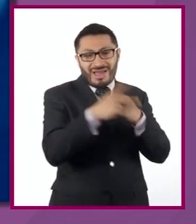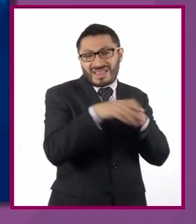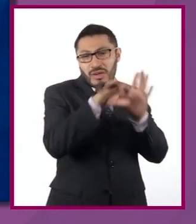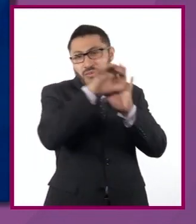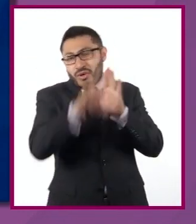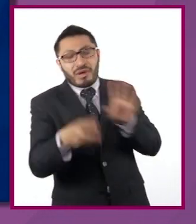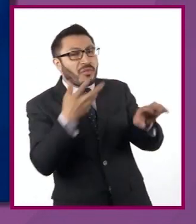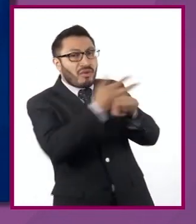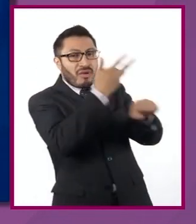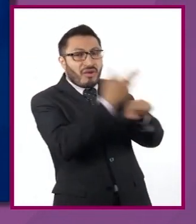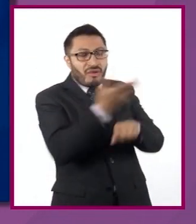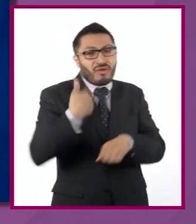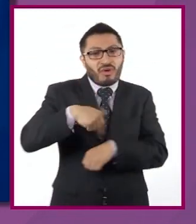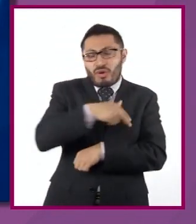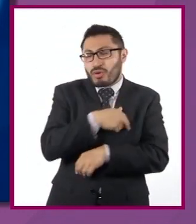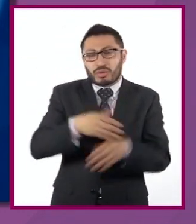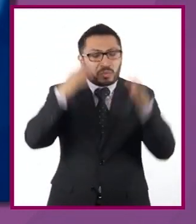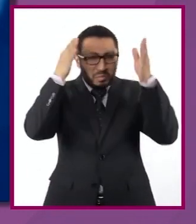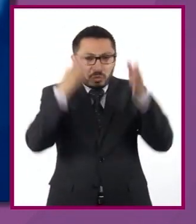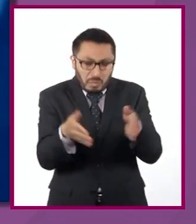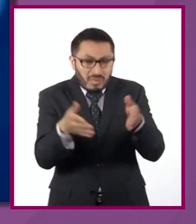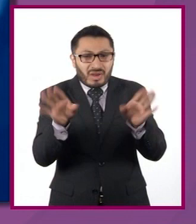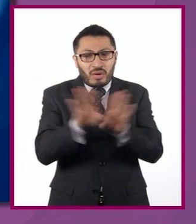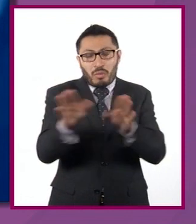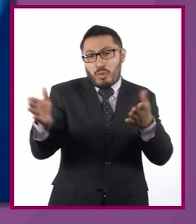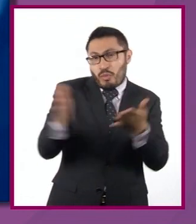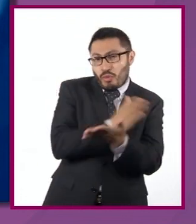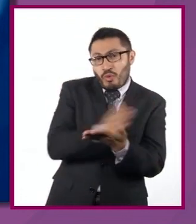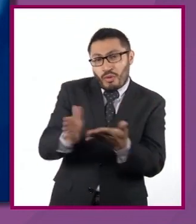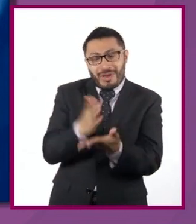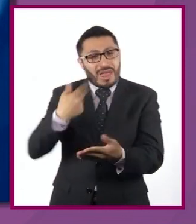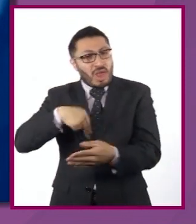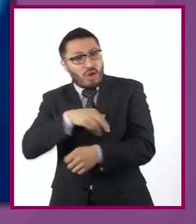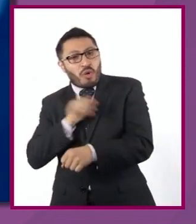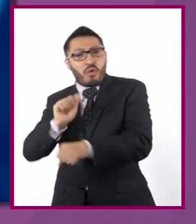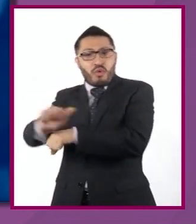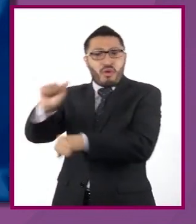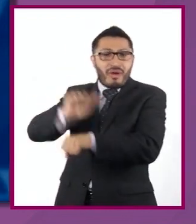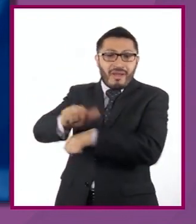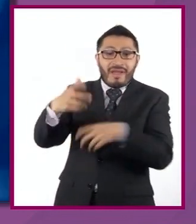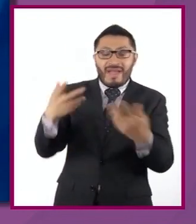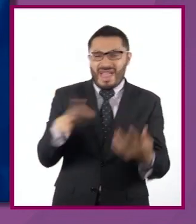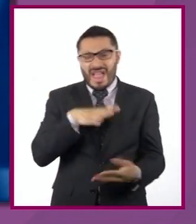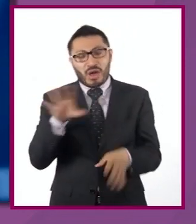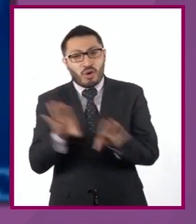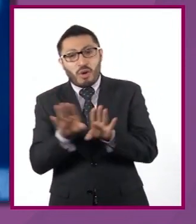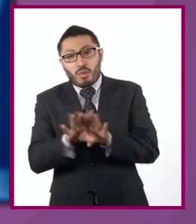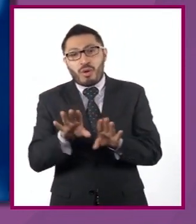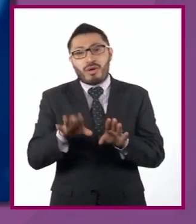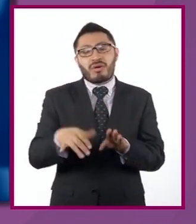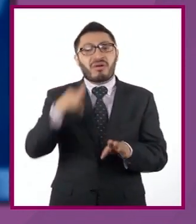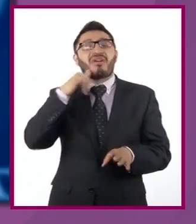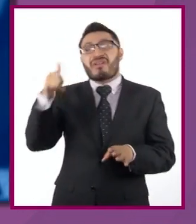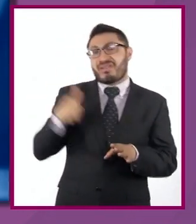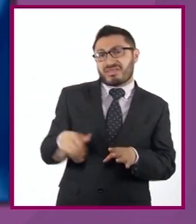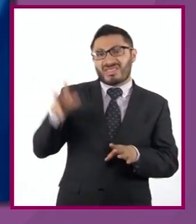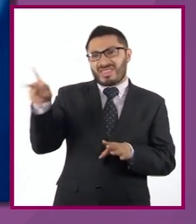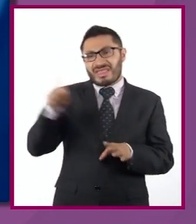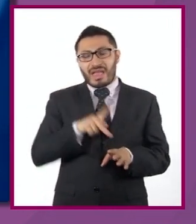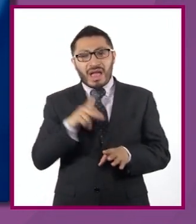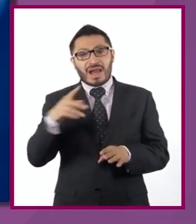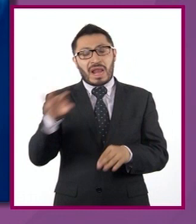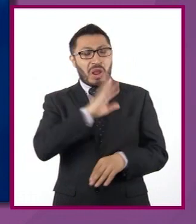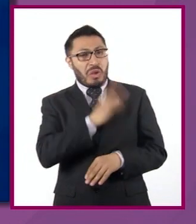Unidos. Nosotros estamos más separados al ser de Argentina y tenemos influencia más itálica y